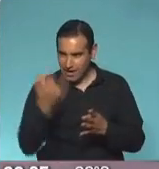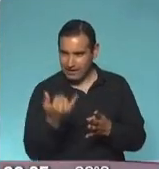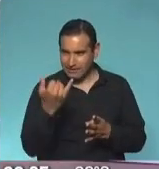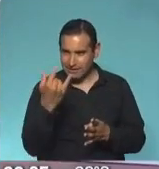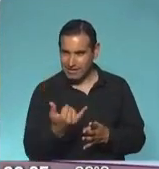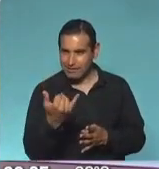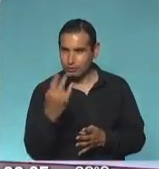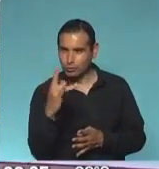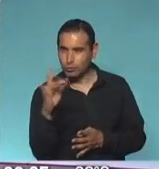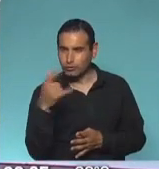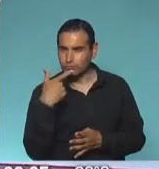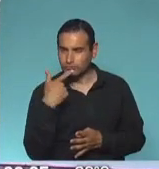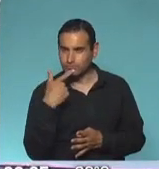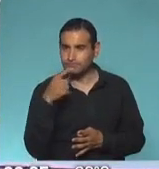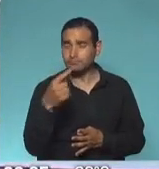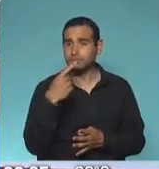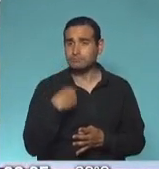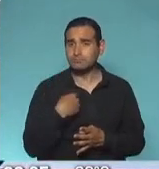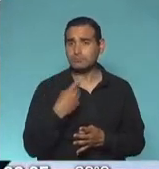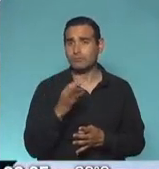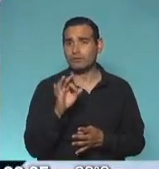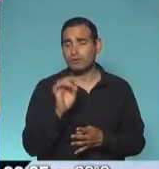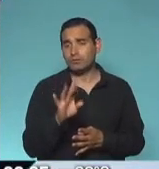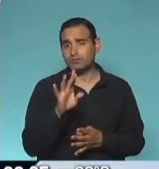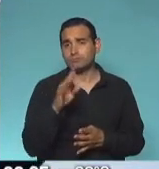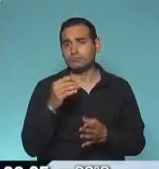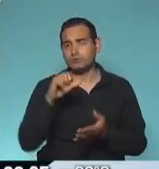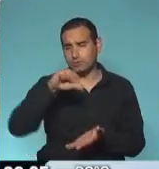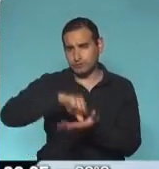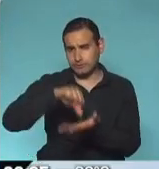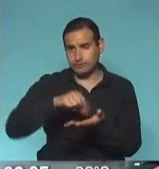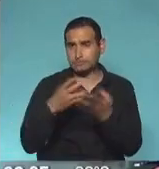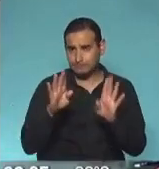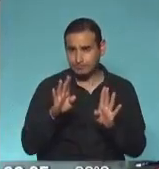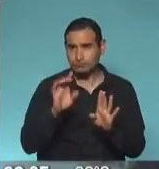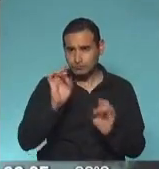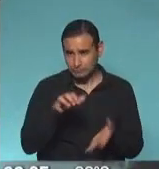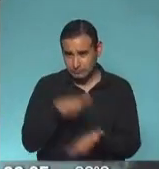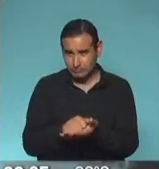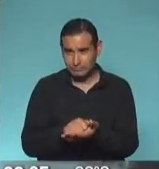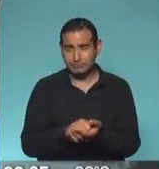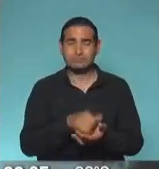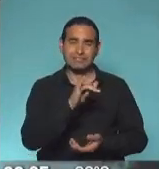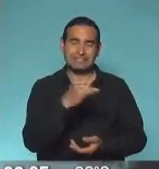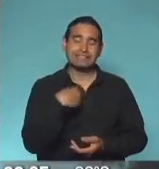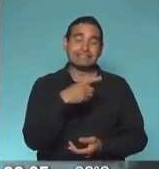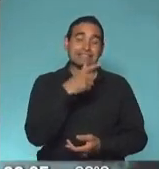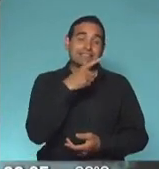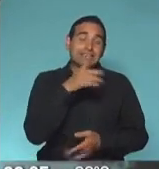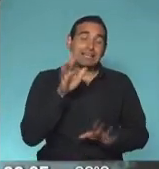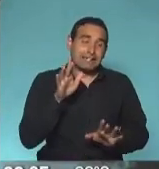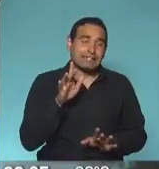Vos decías que la única posibilidad que veías era un territorio en Irak. Sí, yo no quiero ser sommelier de su autodeterminación, pero me parece como